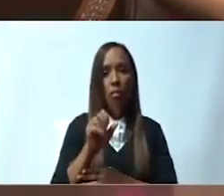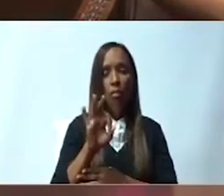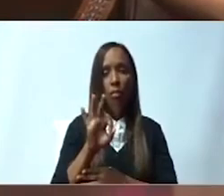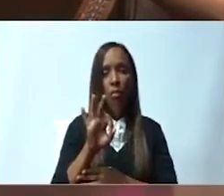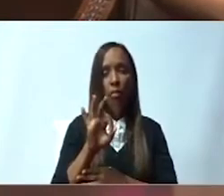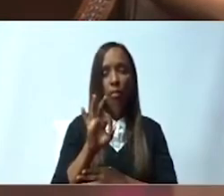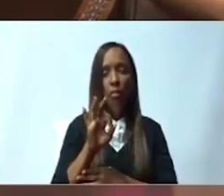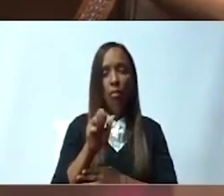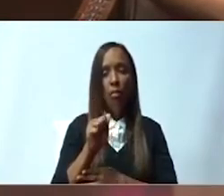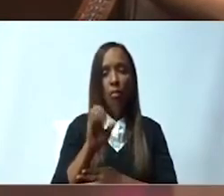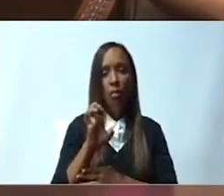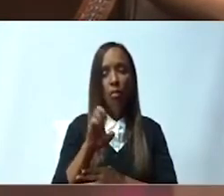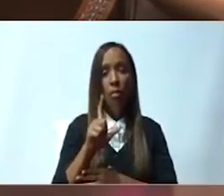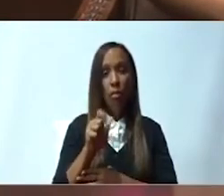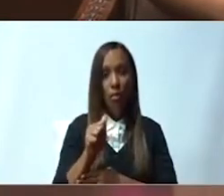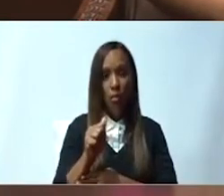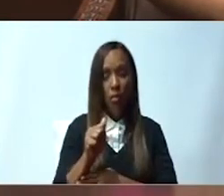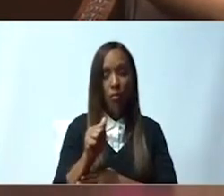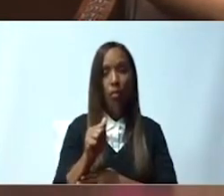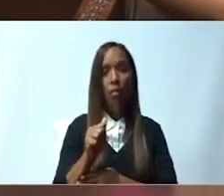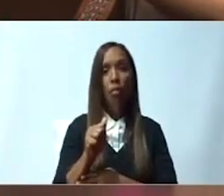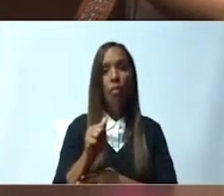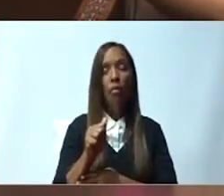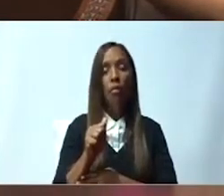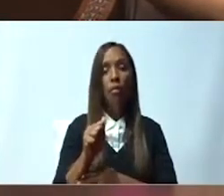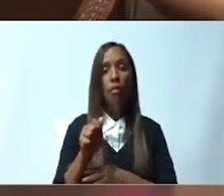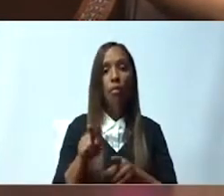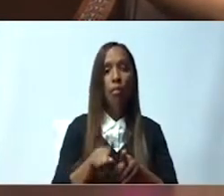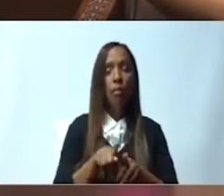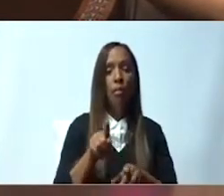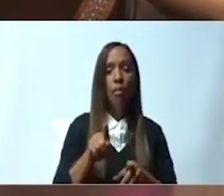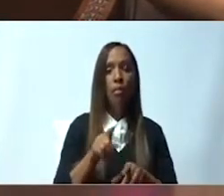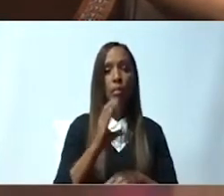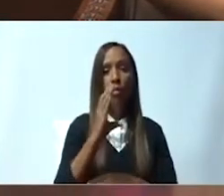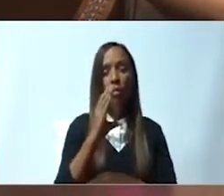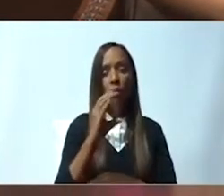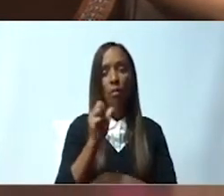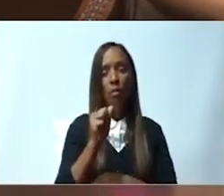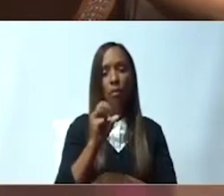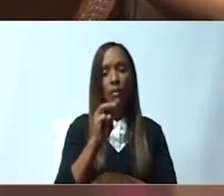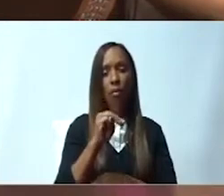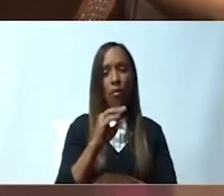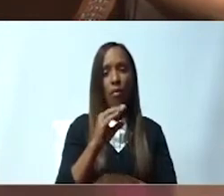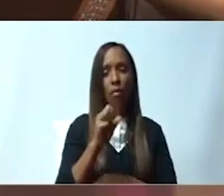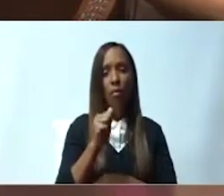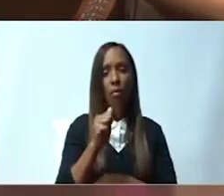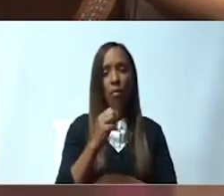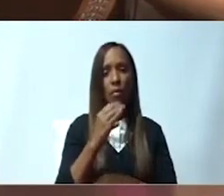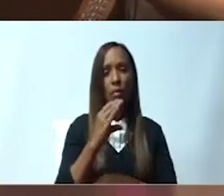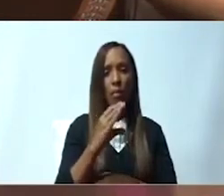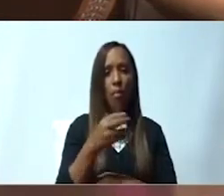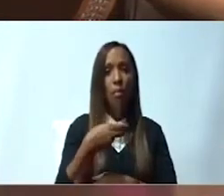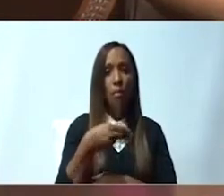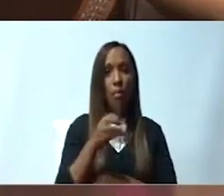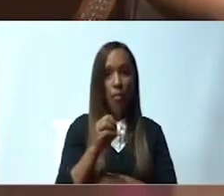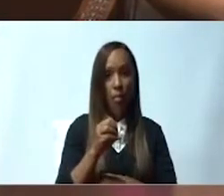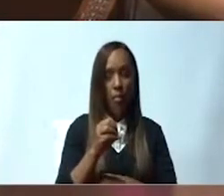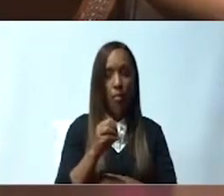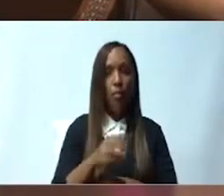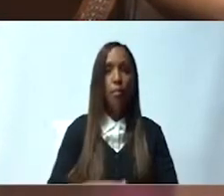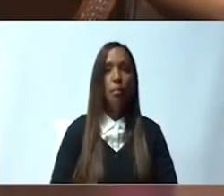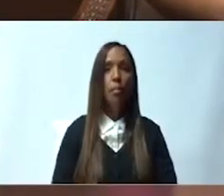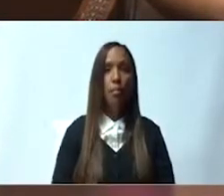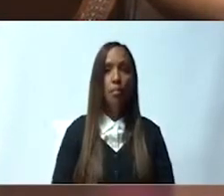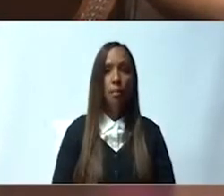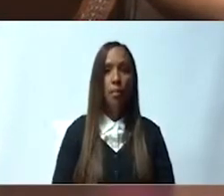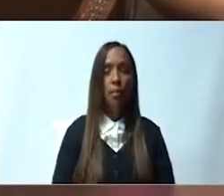lado, saben y me han dicho siempre que la productividad de un año se